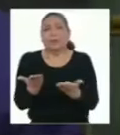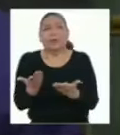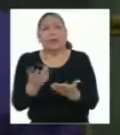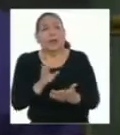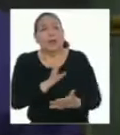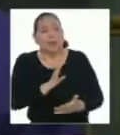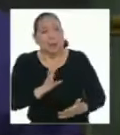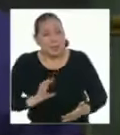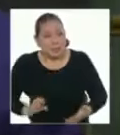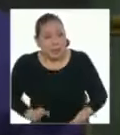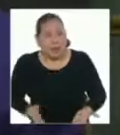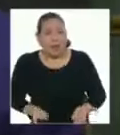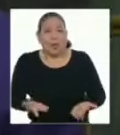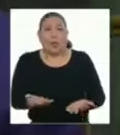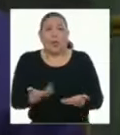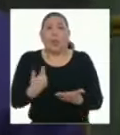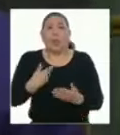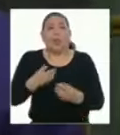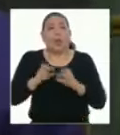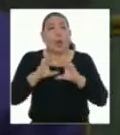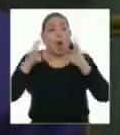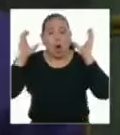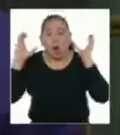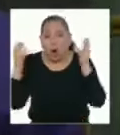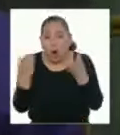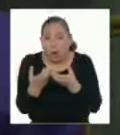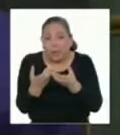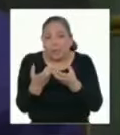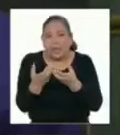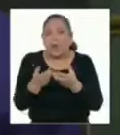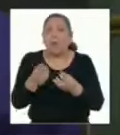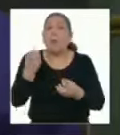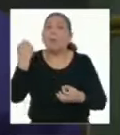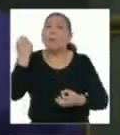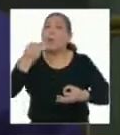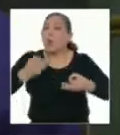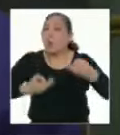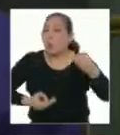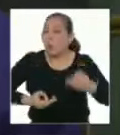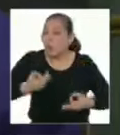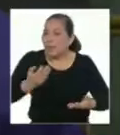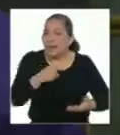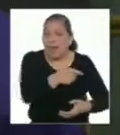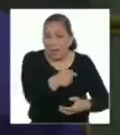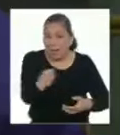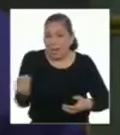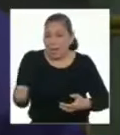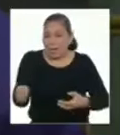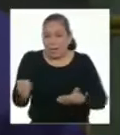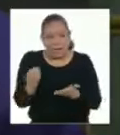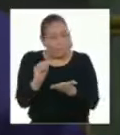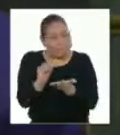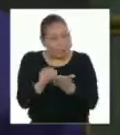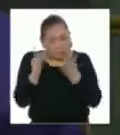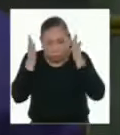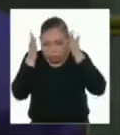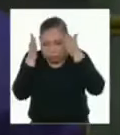nuestro Estado, de nuestro Parlamento, de nuestro Poder Judicial. Ellos son el centro